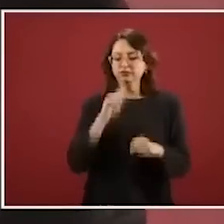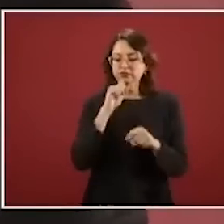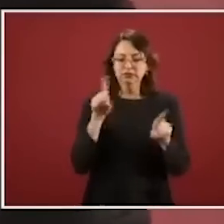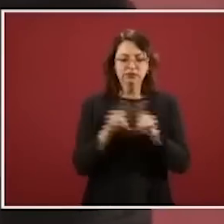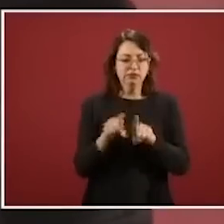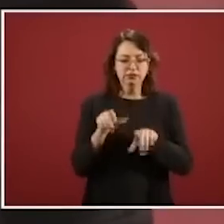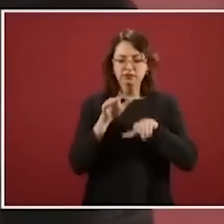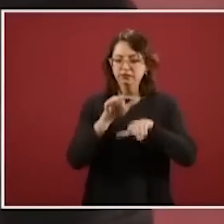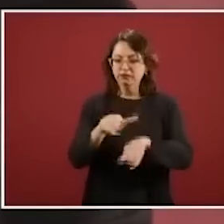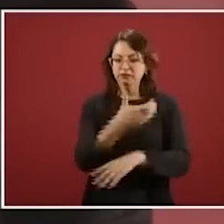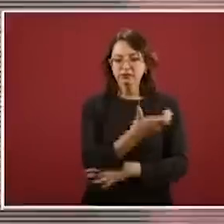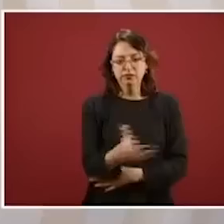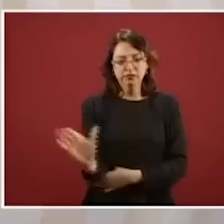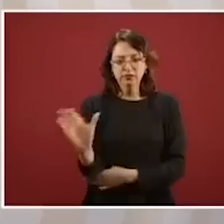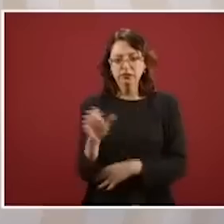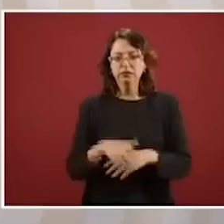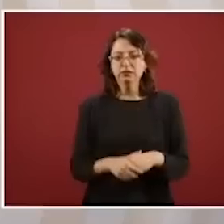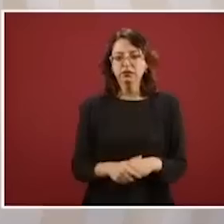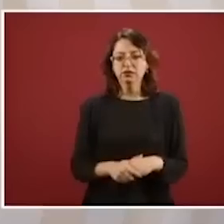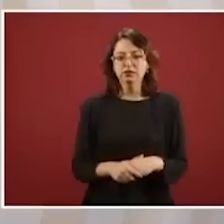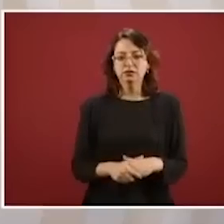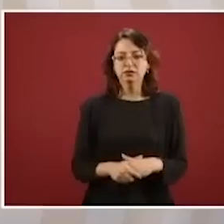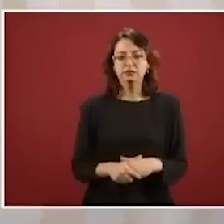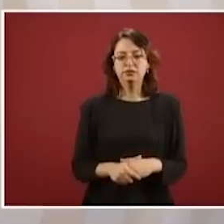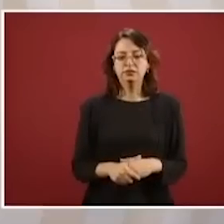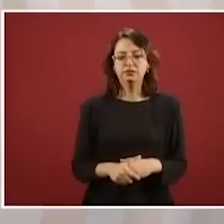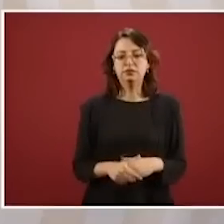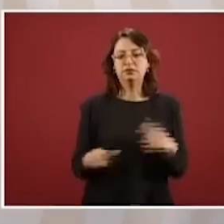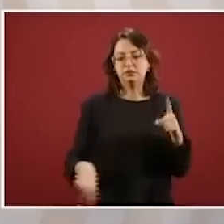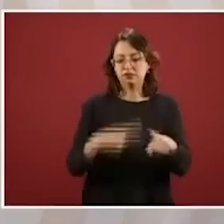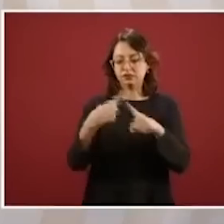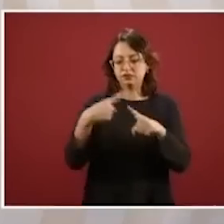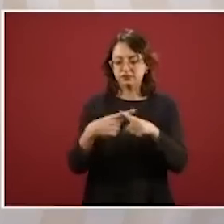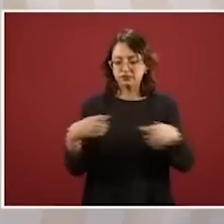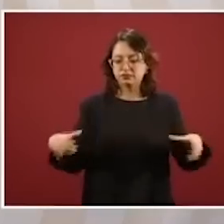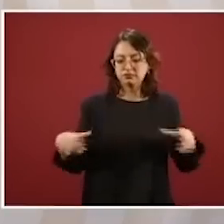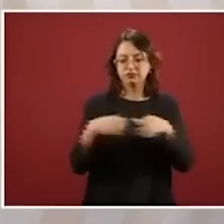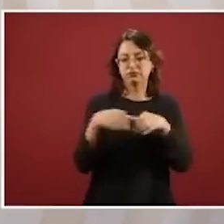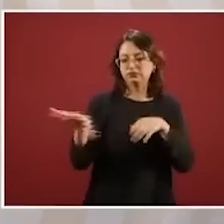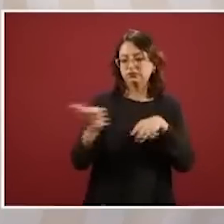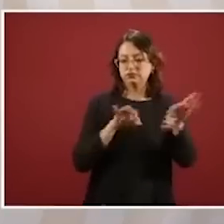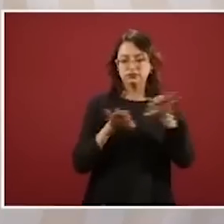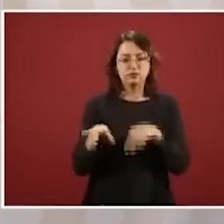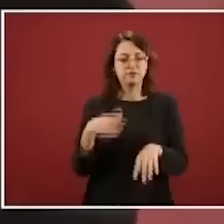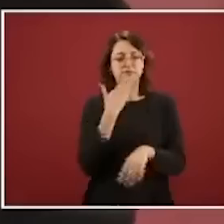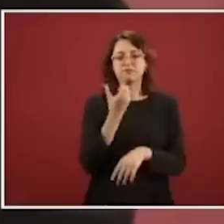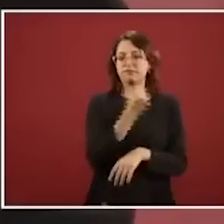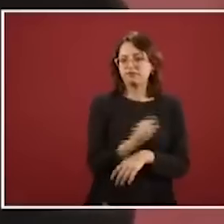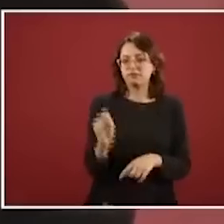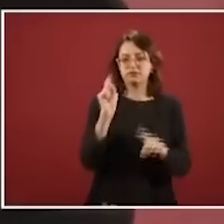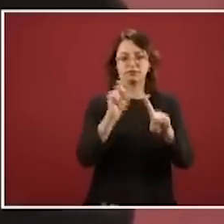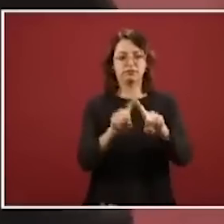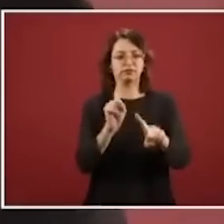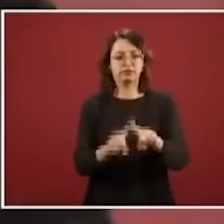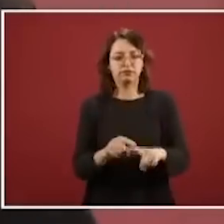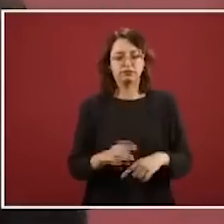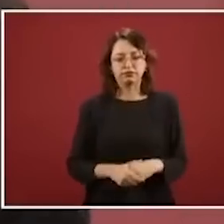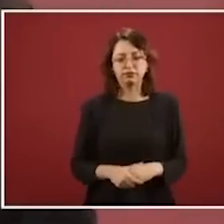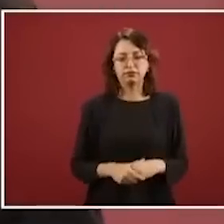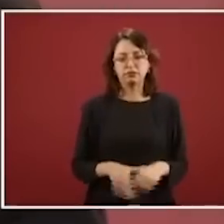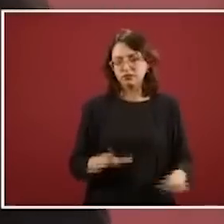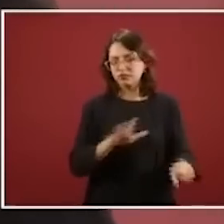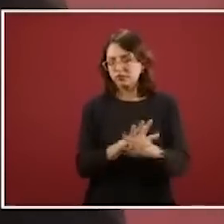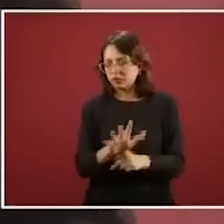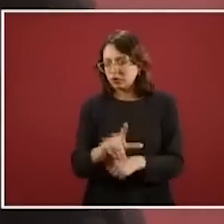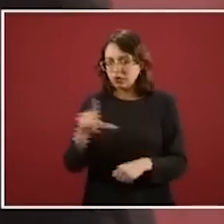agricultura. ¿Quién y cómo va a estar en los paneles? ¿Quién va a organizar los paneles? ¿Cuáles son los expertos? ¿Qué dependencia